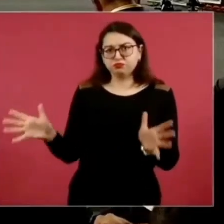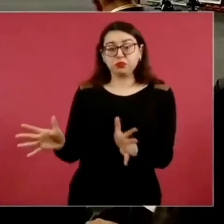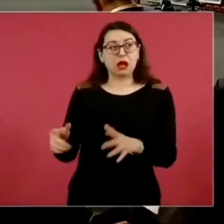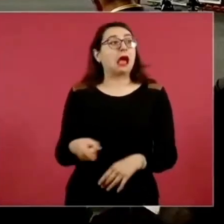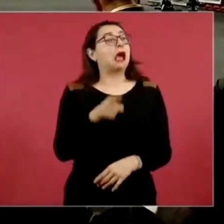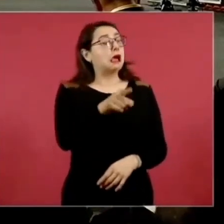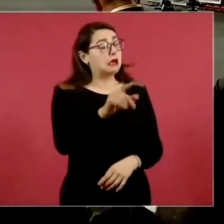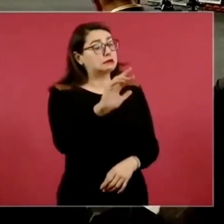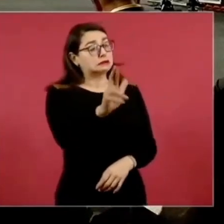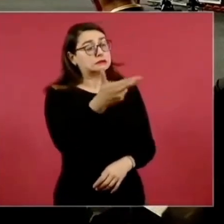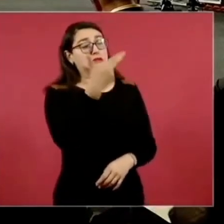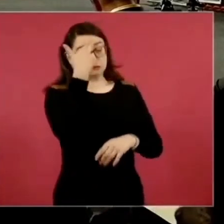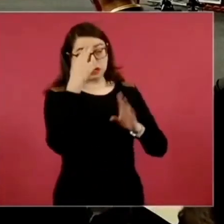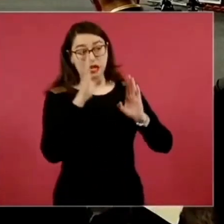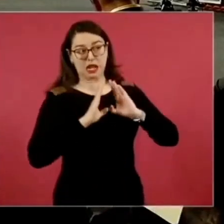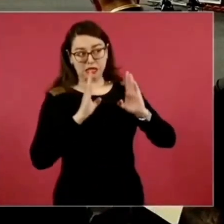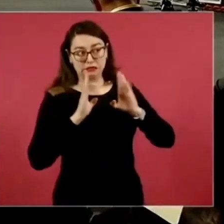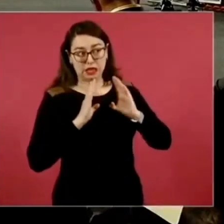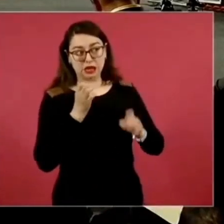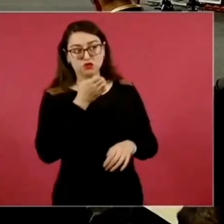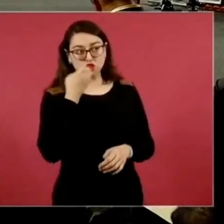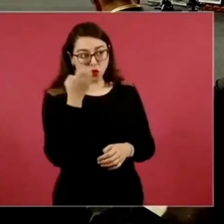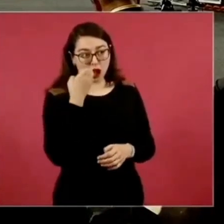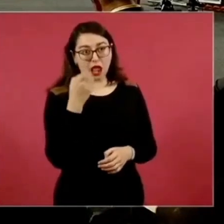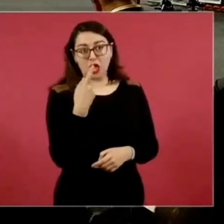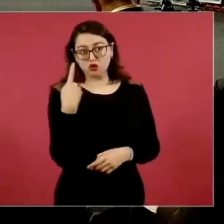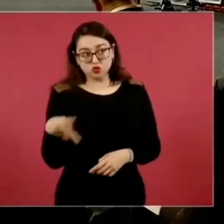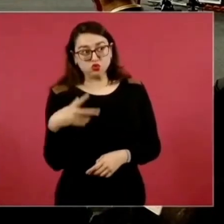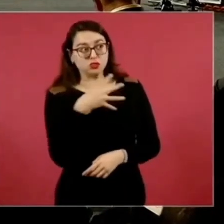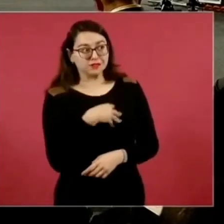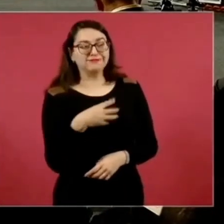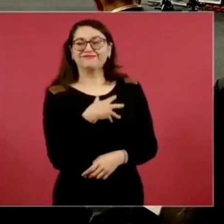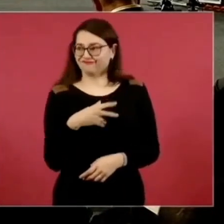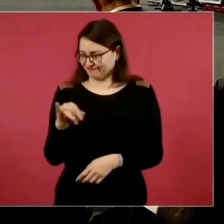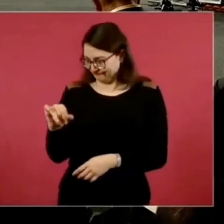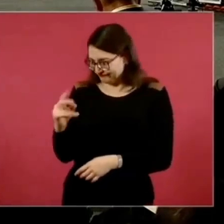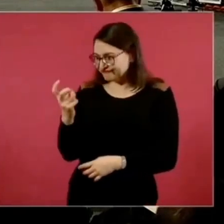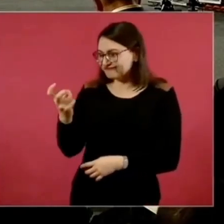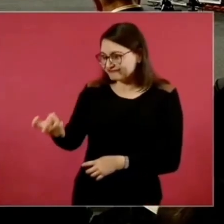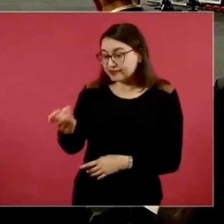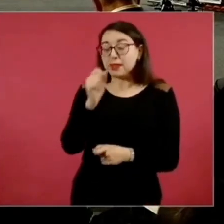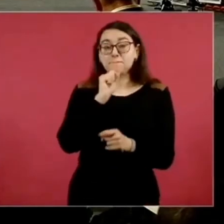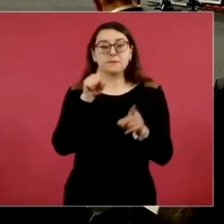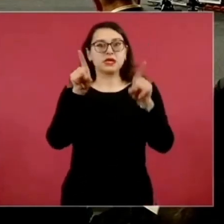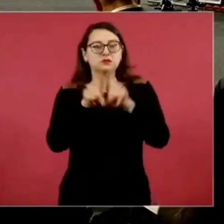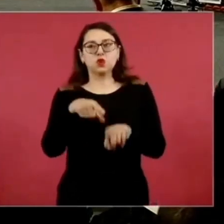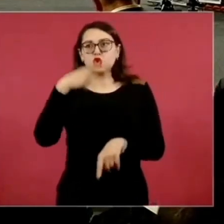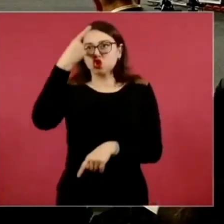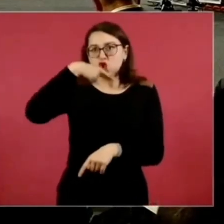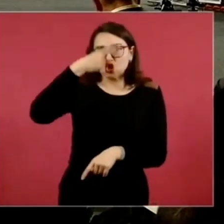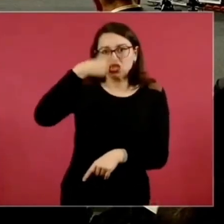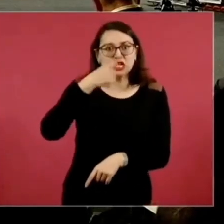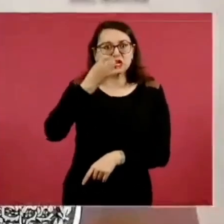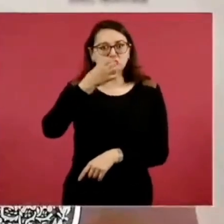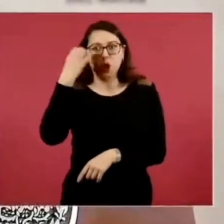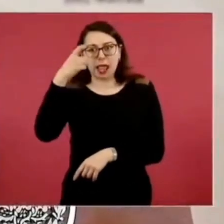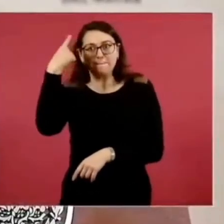Sí. Escuelas, hijos del ejército. Las escuelas nocturnas. Impulsa mucho la educación